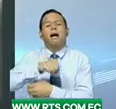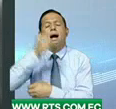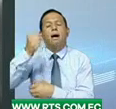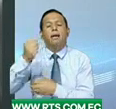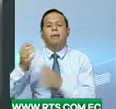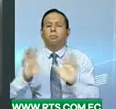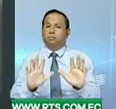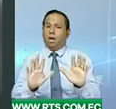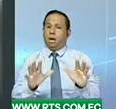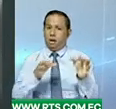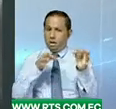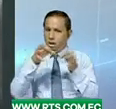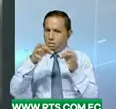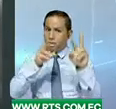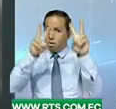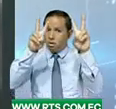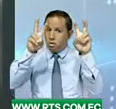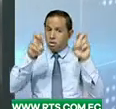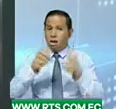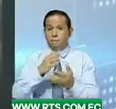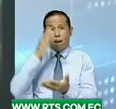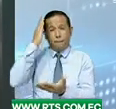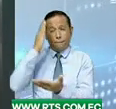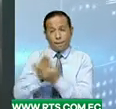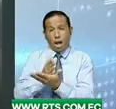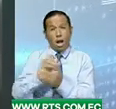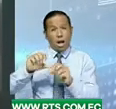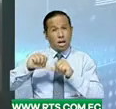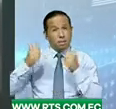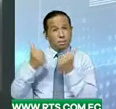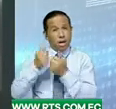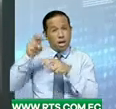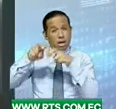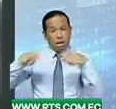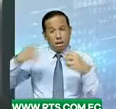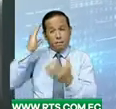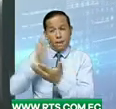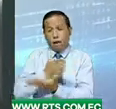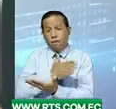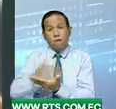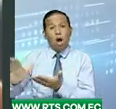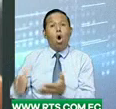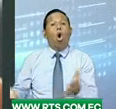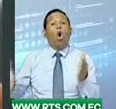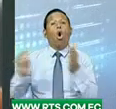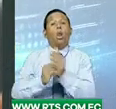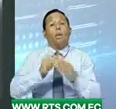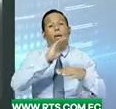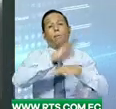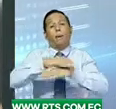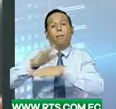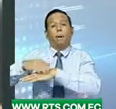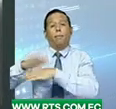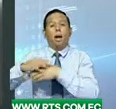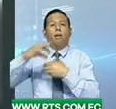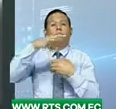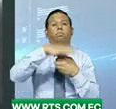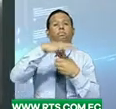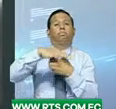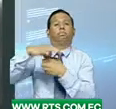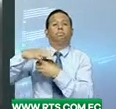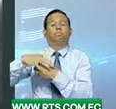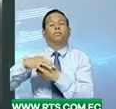muerte cruzada es llamar a elecciones para completar el periodo tanto para presidente como vicepresidente